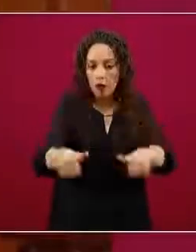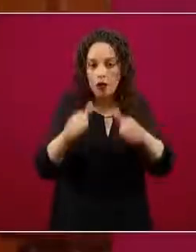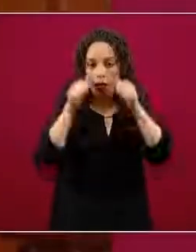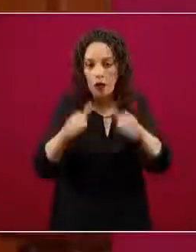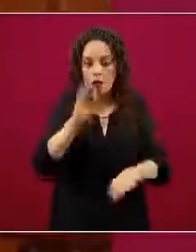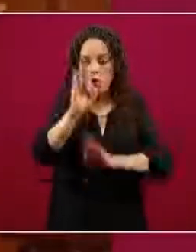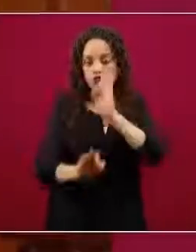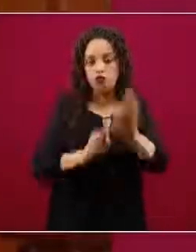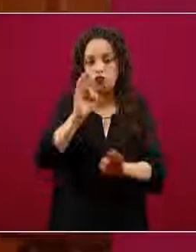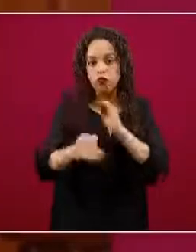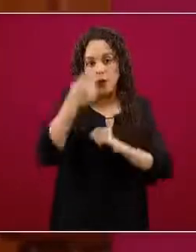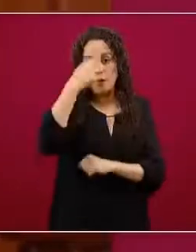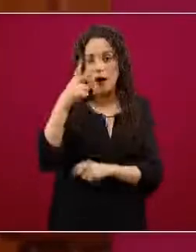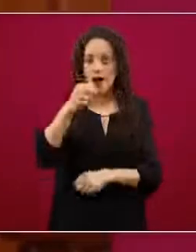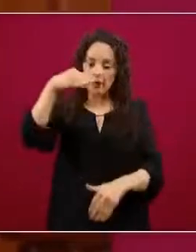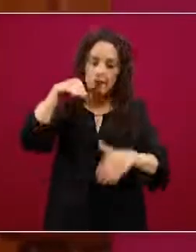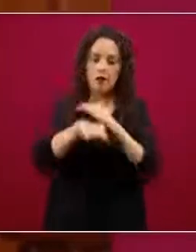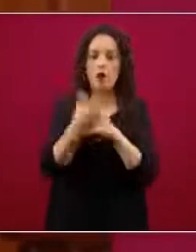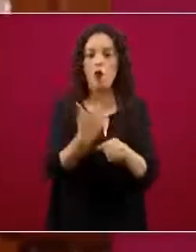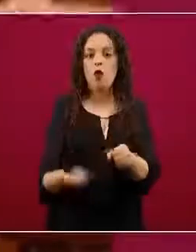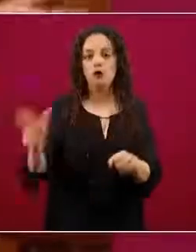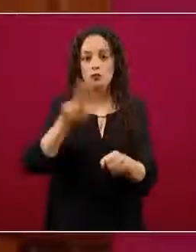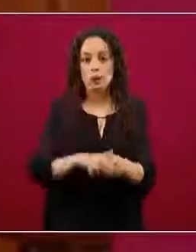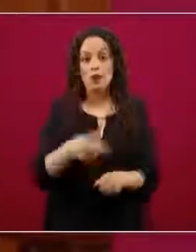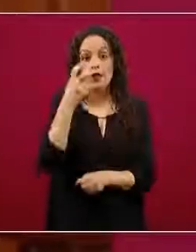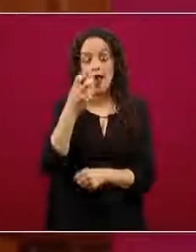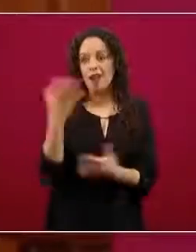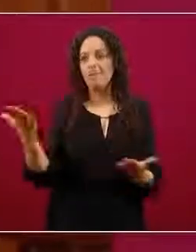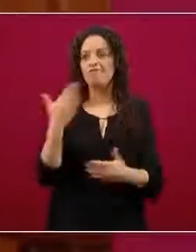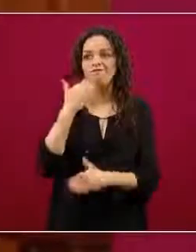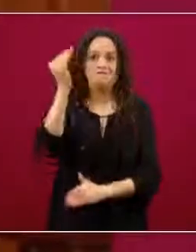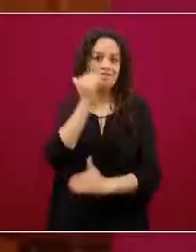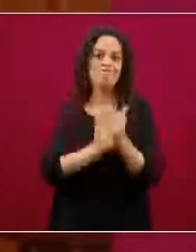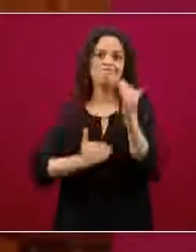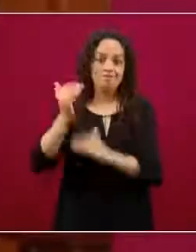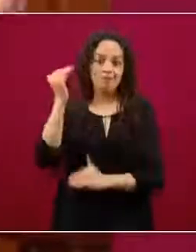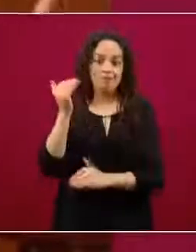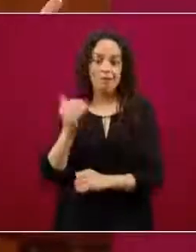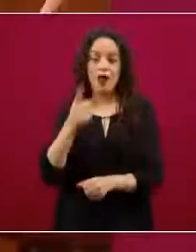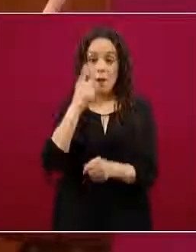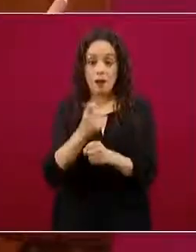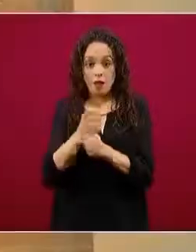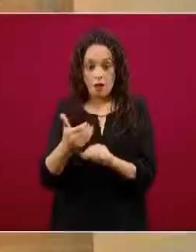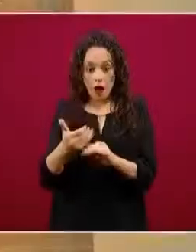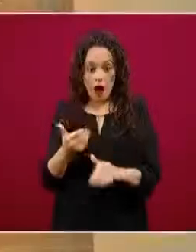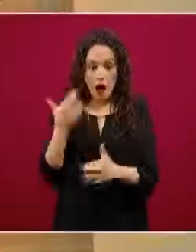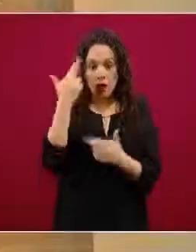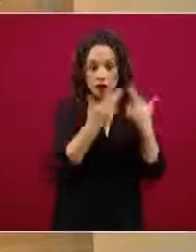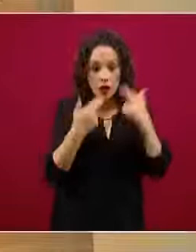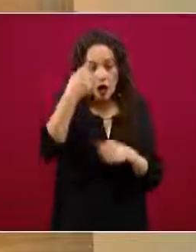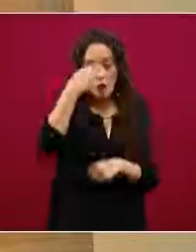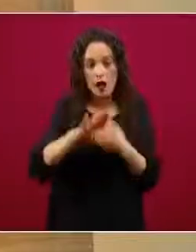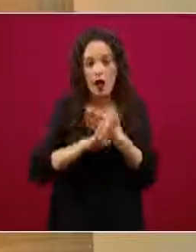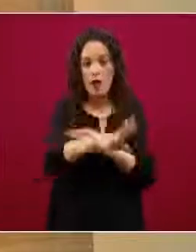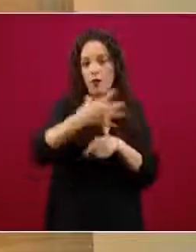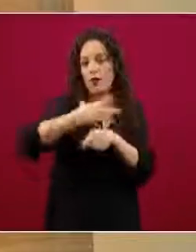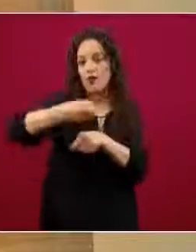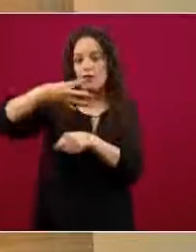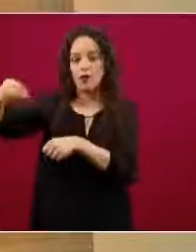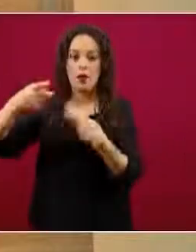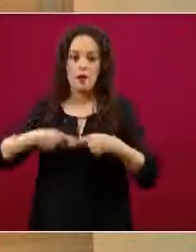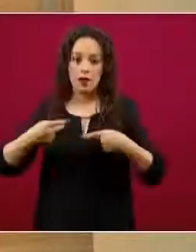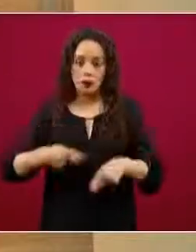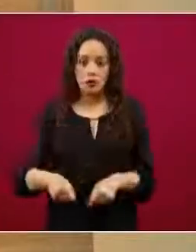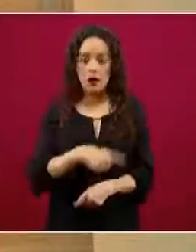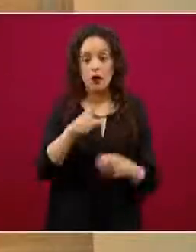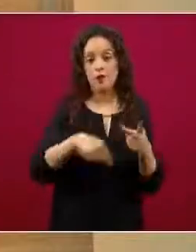que llegar al hospital. Y creo que ese ha sido un éxito, les decía, primero el filtro, porque evitamos que los compañeros se nos contagiaran. Y la segunda, el